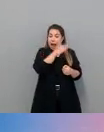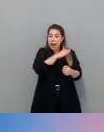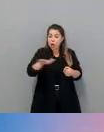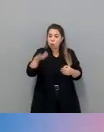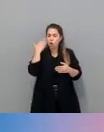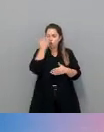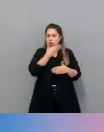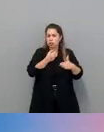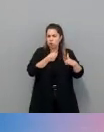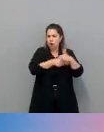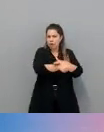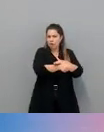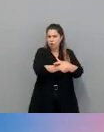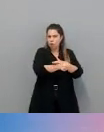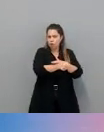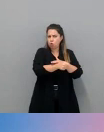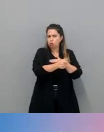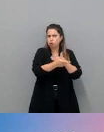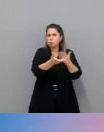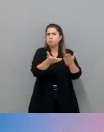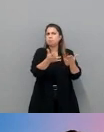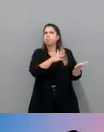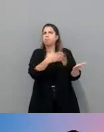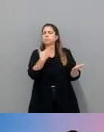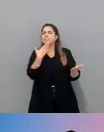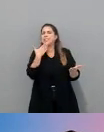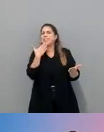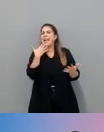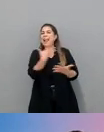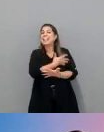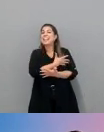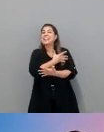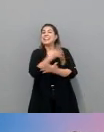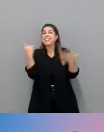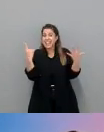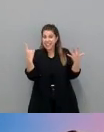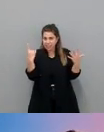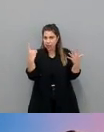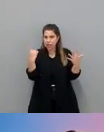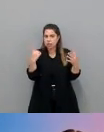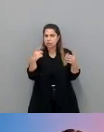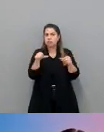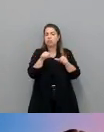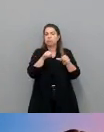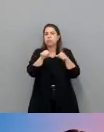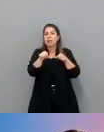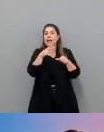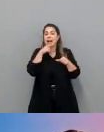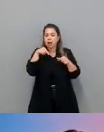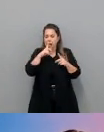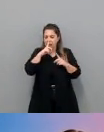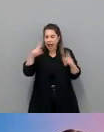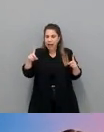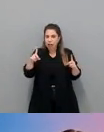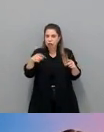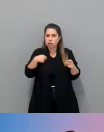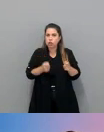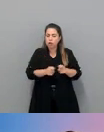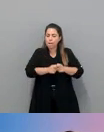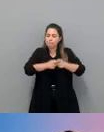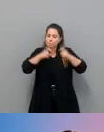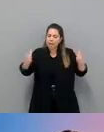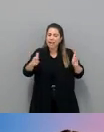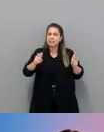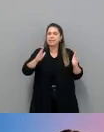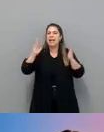escolarizados con 16 años cumplidos y que este año pues, ya se amplía a todas las etapas educativas.